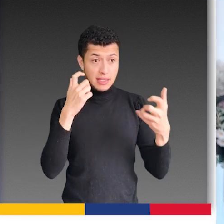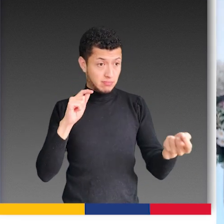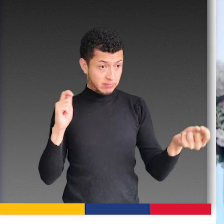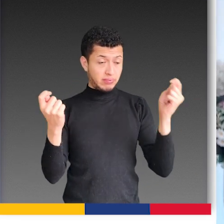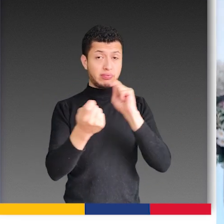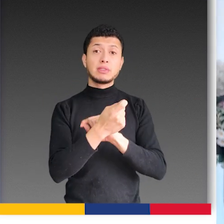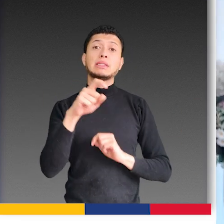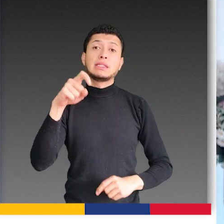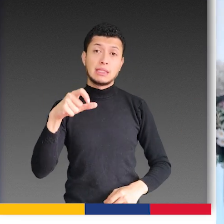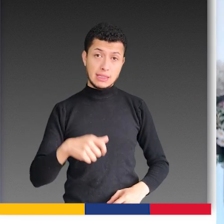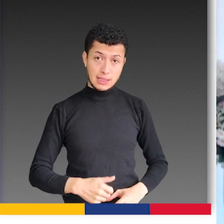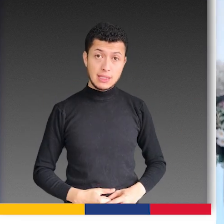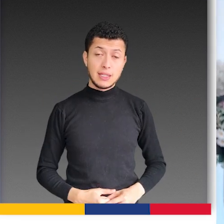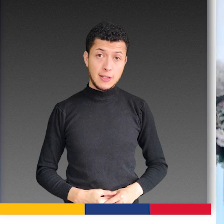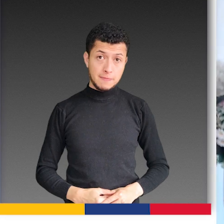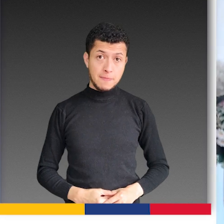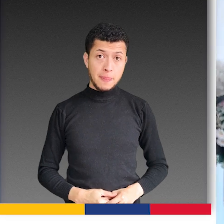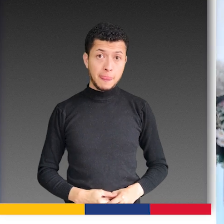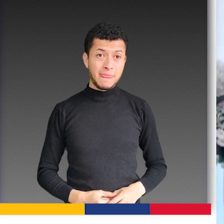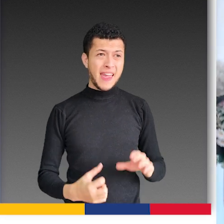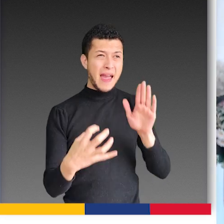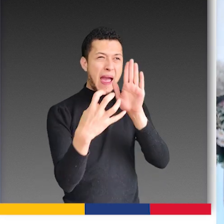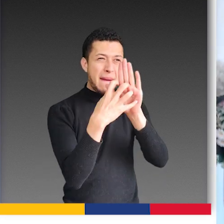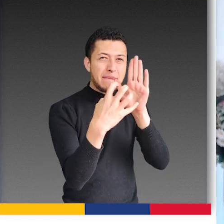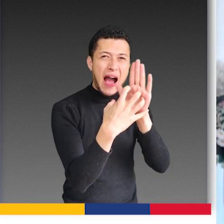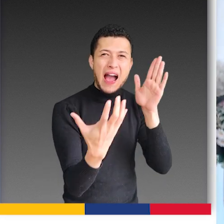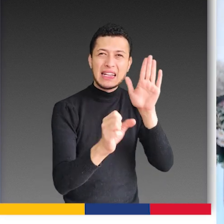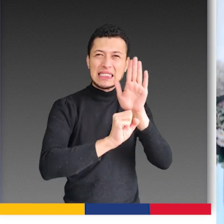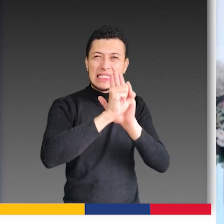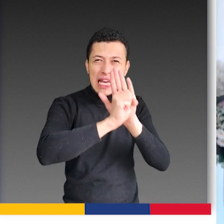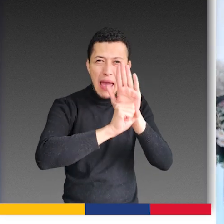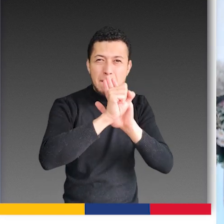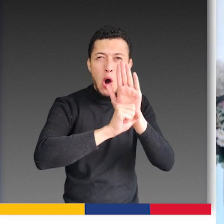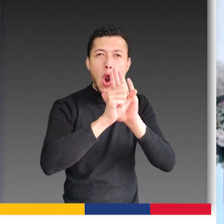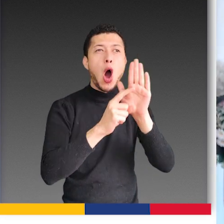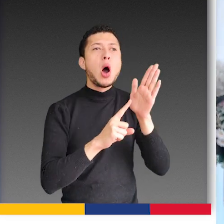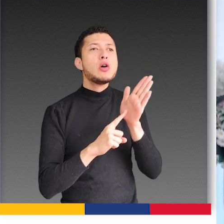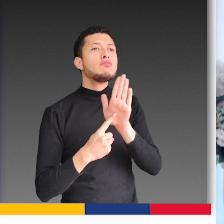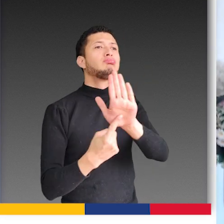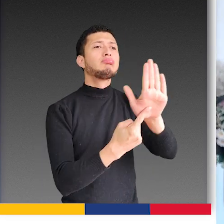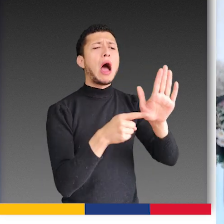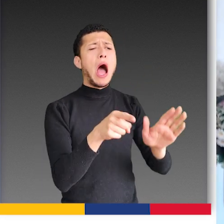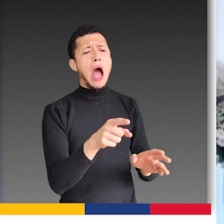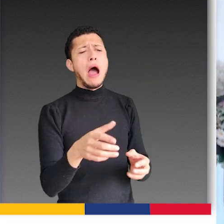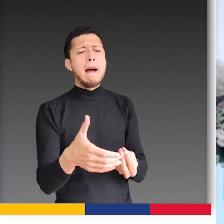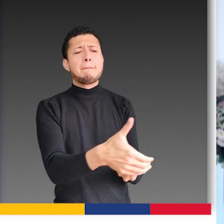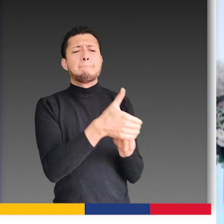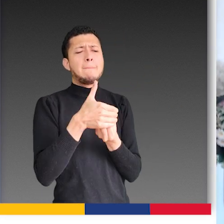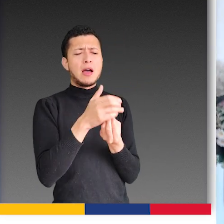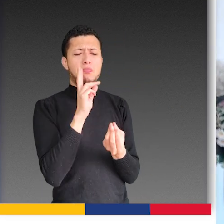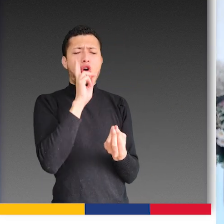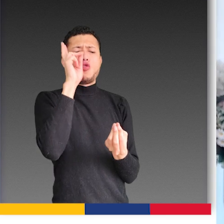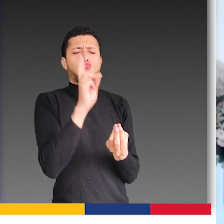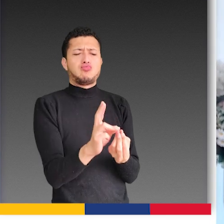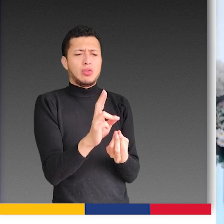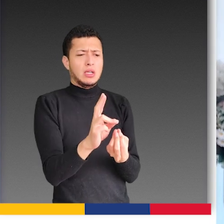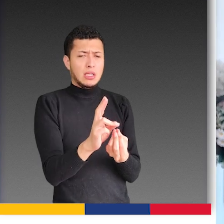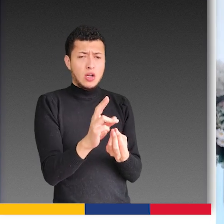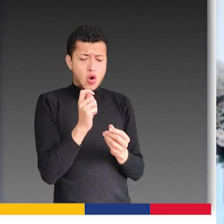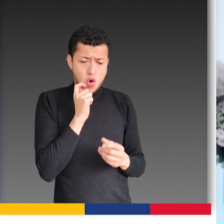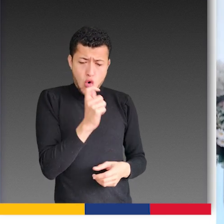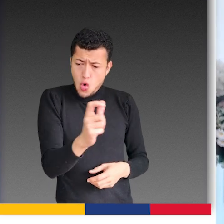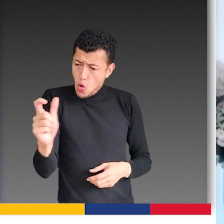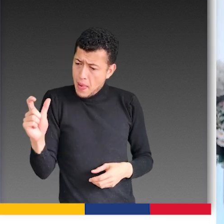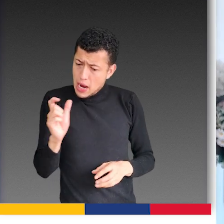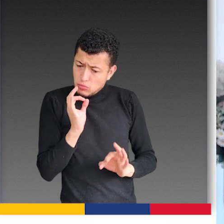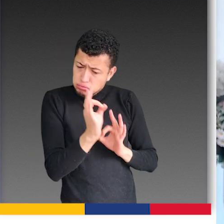yo creo que ahí hay un desafío enorme en transformar esas imágenes simbólicas que